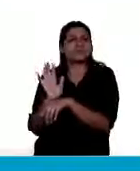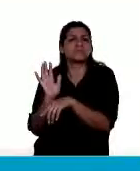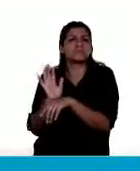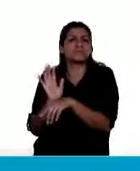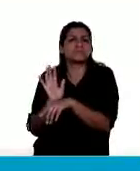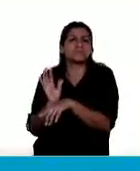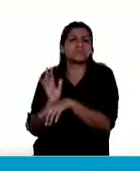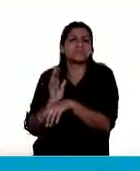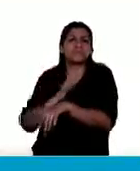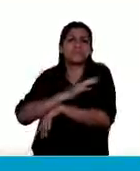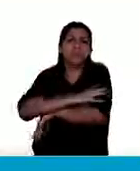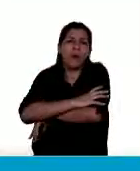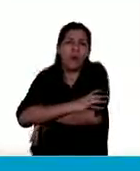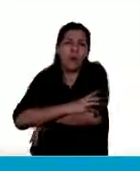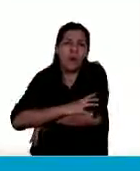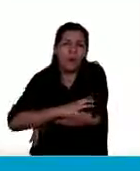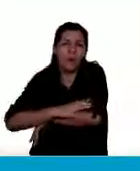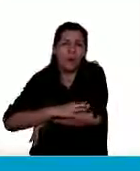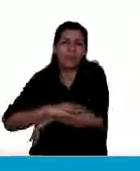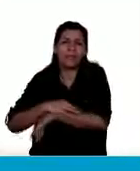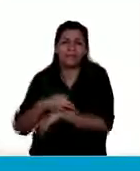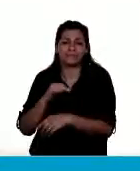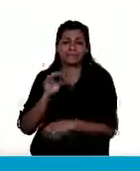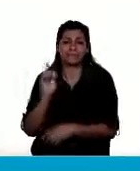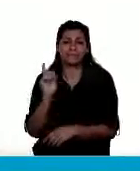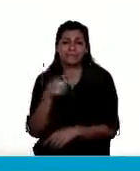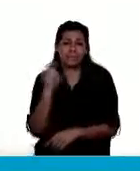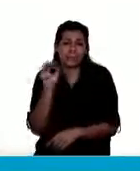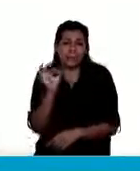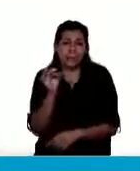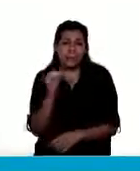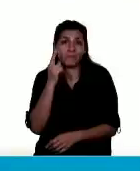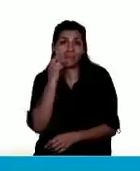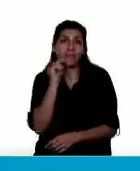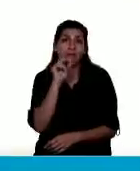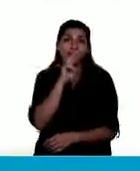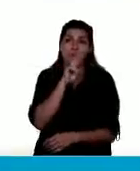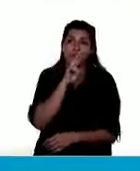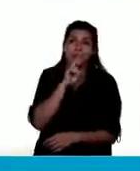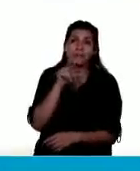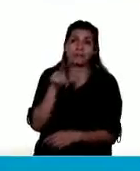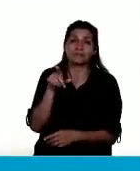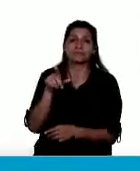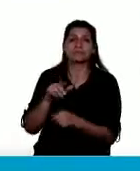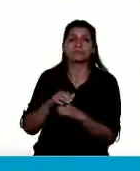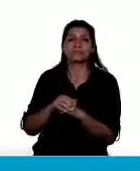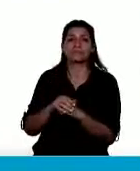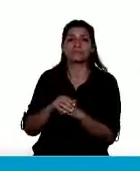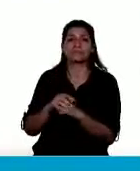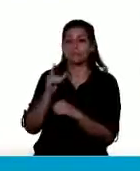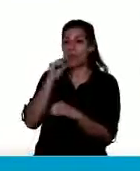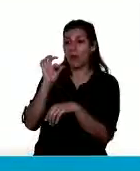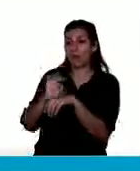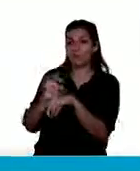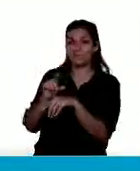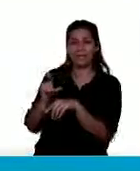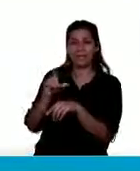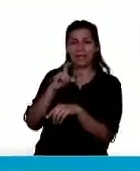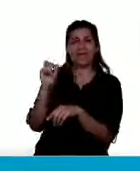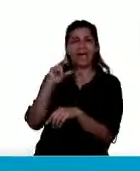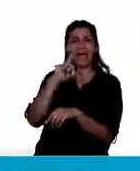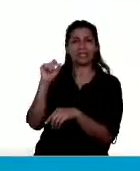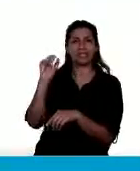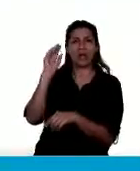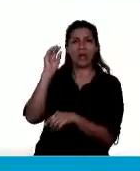pobre, pero también todos sabemos y todas sabemos que Carrillo jamás fue